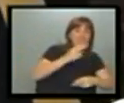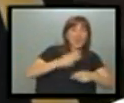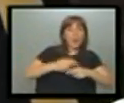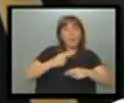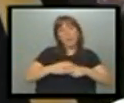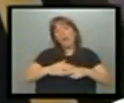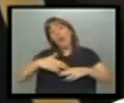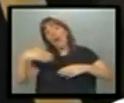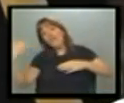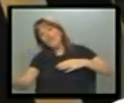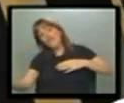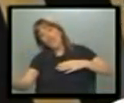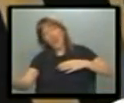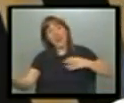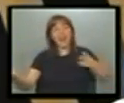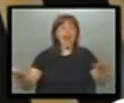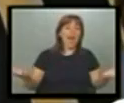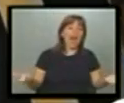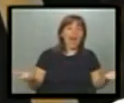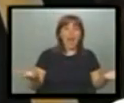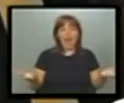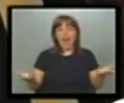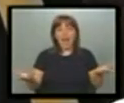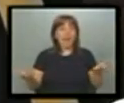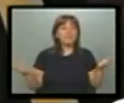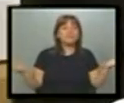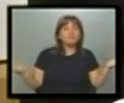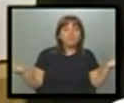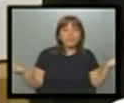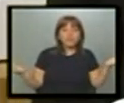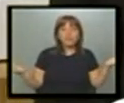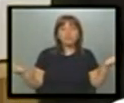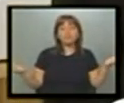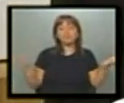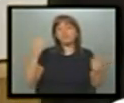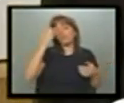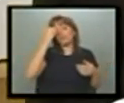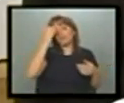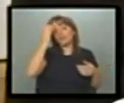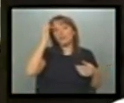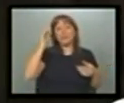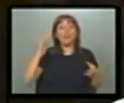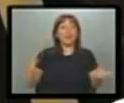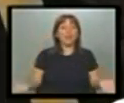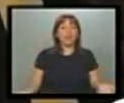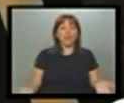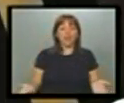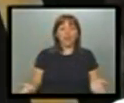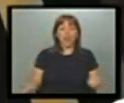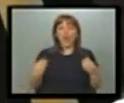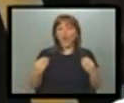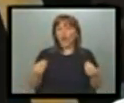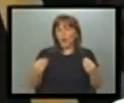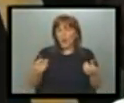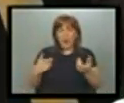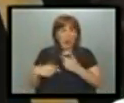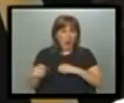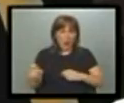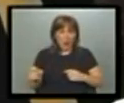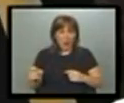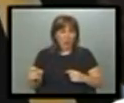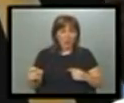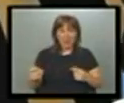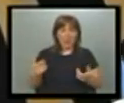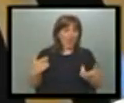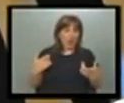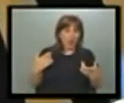límite pasa por dentro, por fuera o por el medio de estas 6 hectáreas. Y en tal caso, ¿Cómo ocurrió? O sea, vamos a la madre de todo